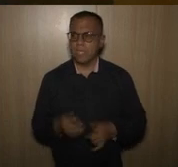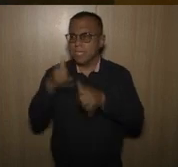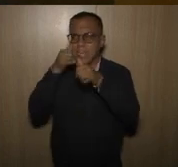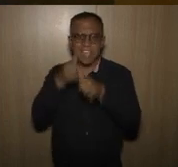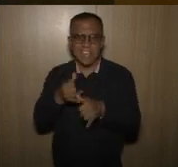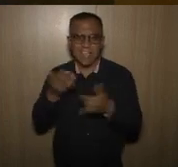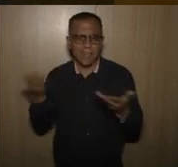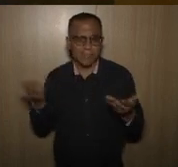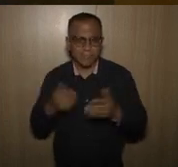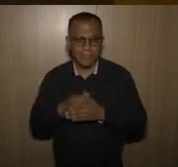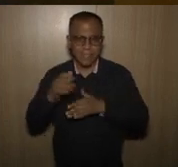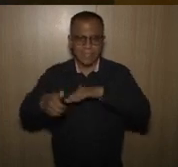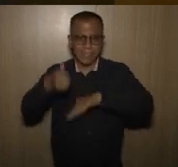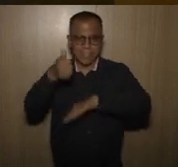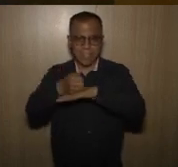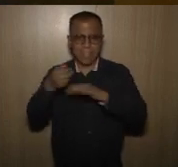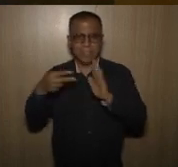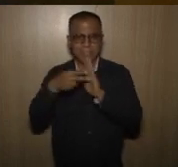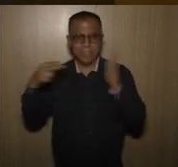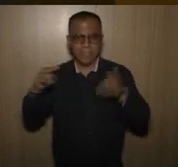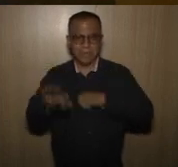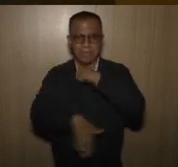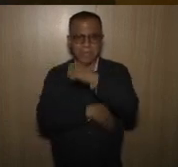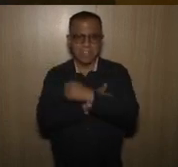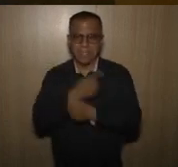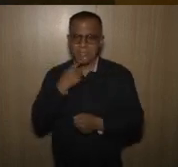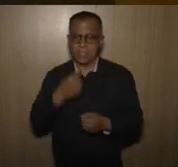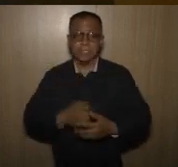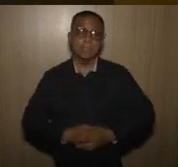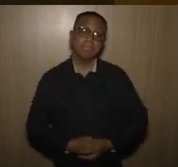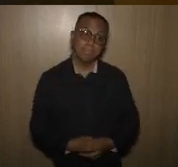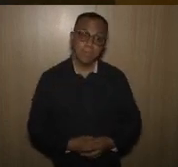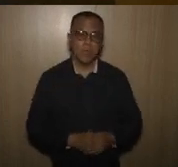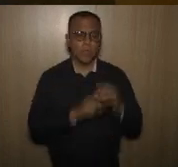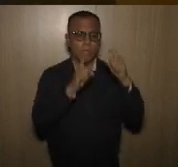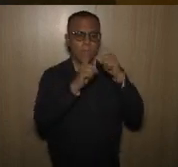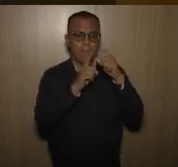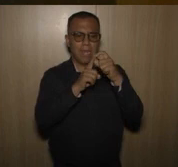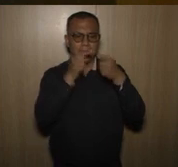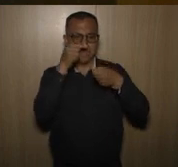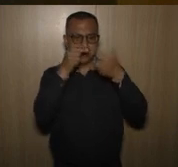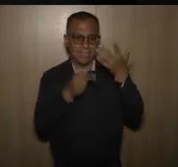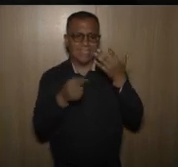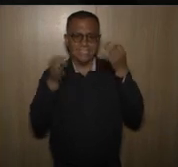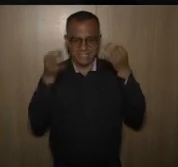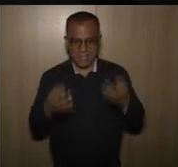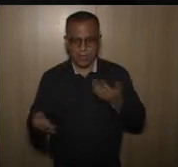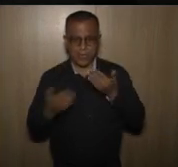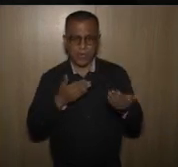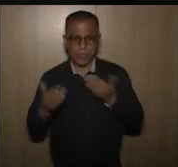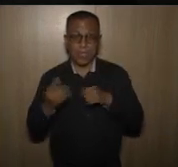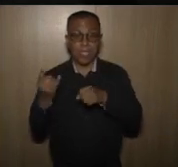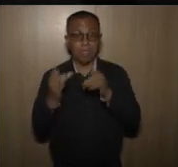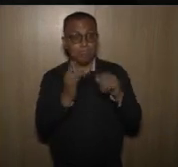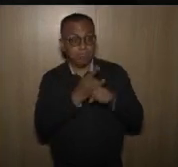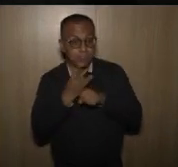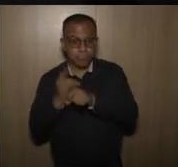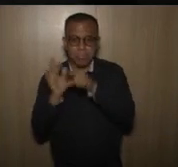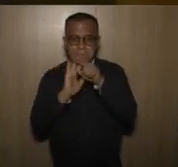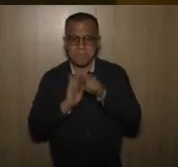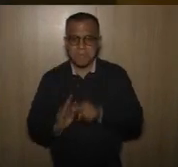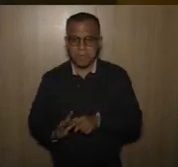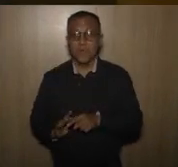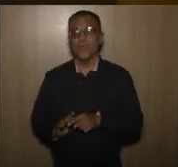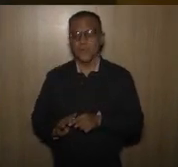Roger, el jefe de tecnología del ministerio, ¿qué nos dice? Aprovechando que es más de una palabra, entonces, seguro, confiable e interoperable. Bueno,